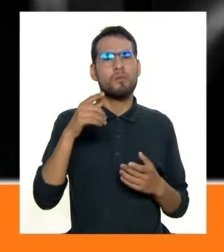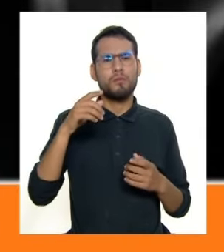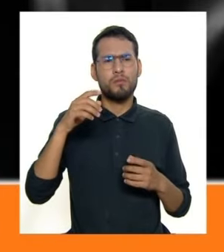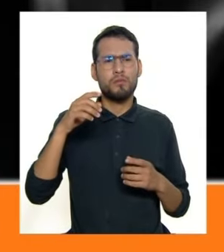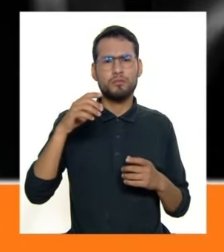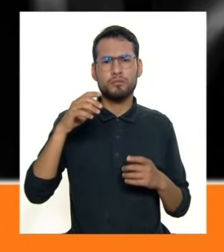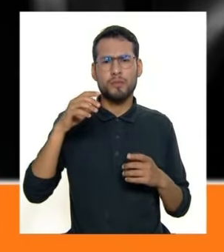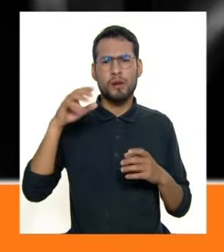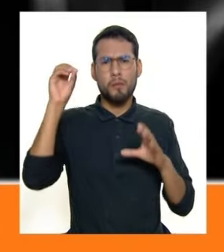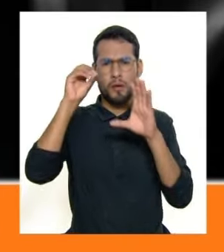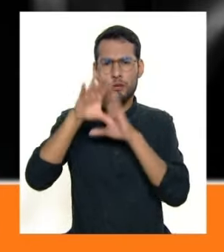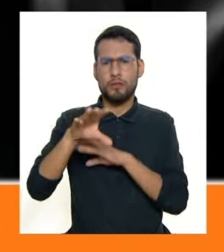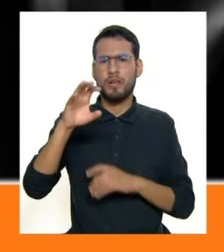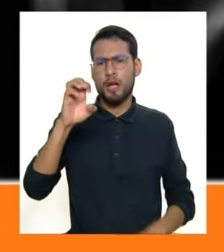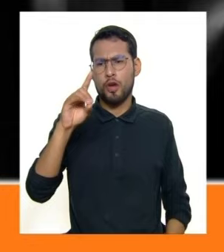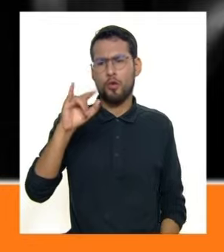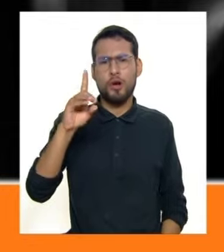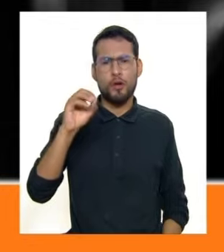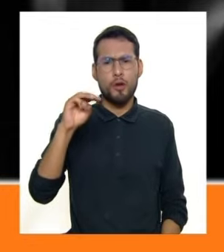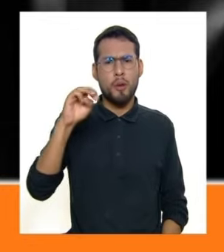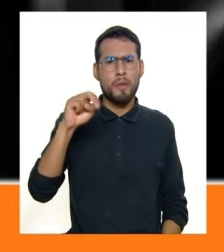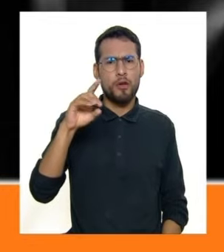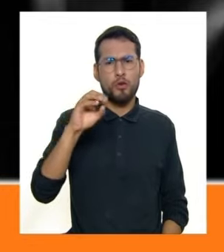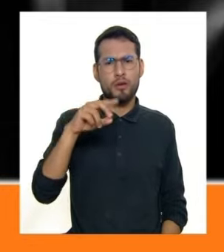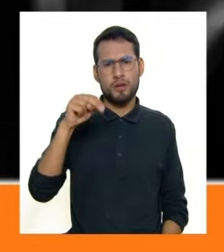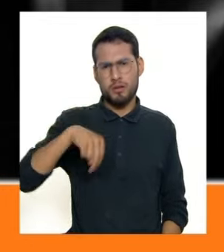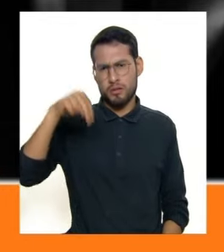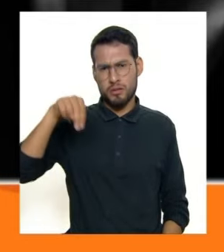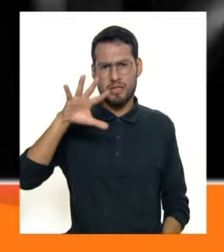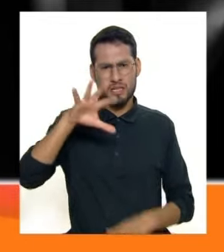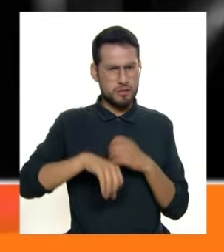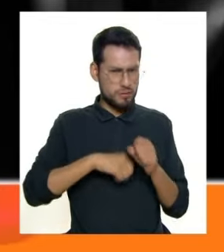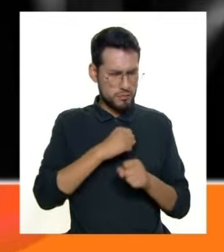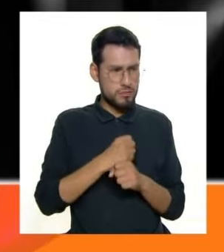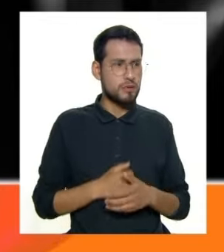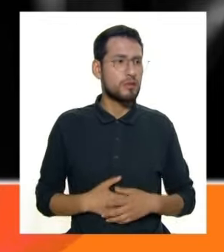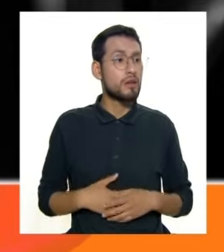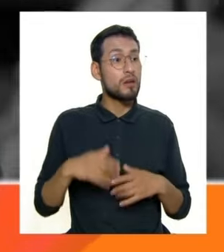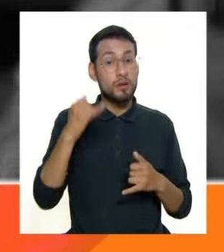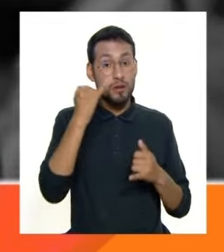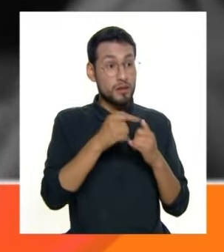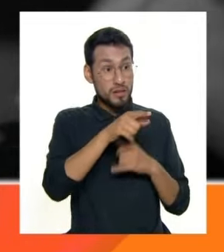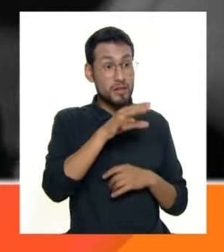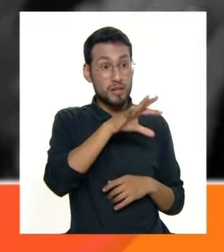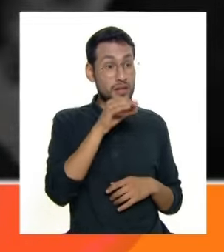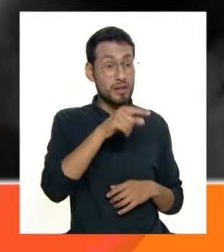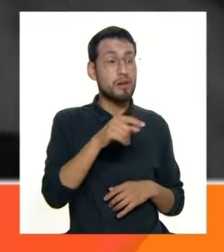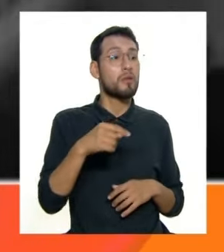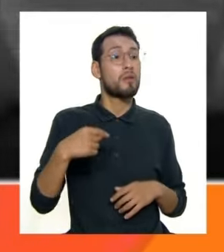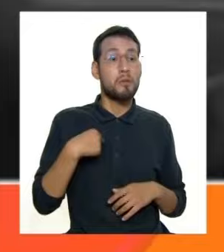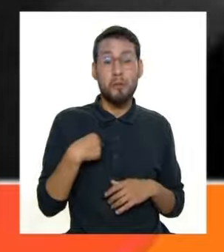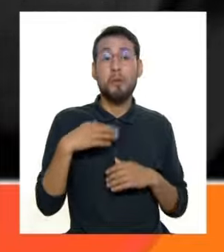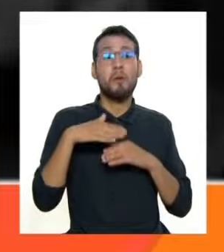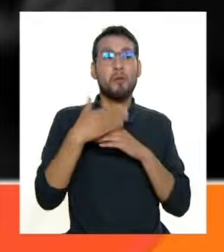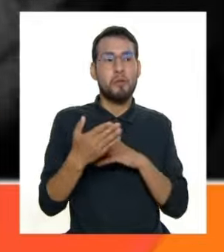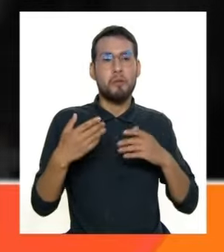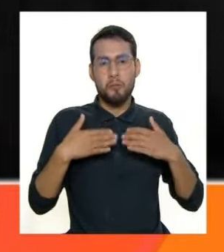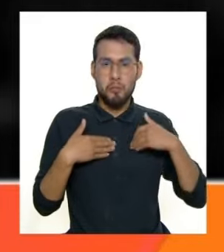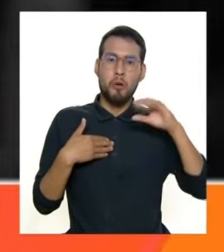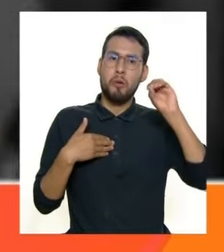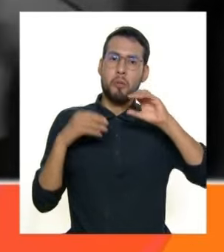Final, que es la película de Eduardo Mendoza, que estuvo en Netflix como 5 años. Claro. Y ni bien me escogieron para ese papel, inmediatamente empezó el